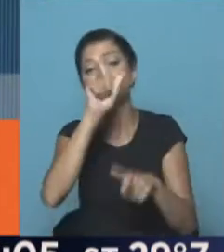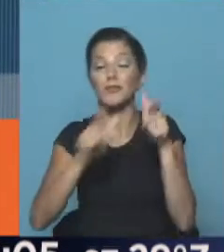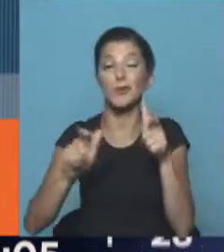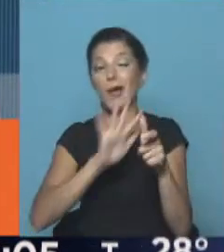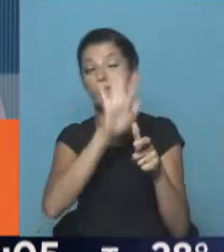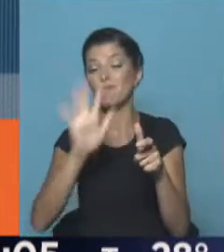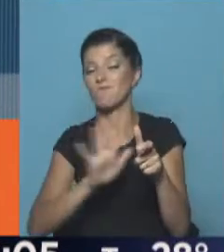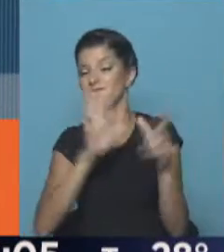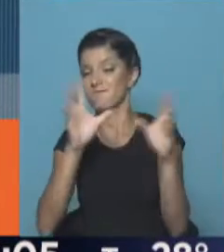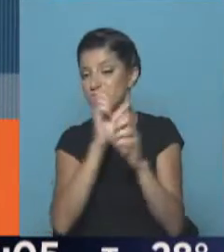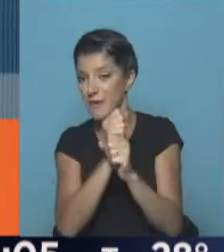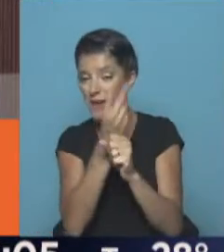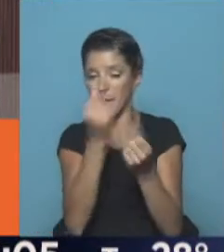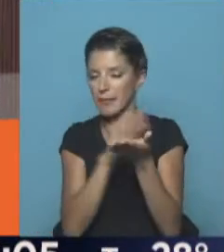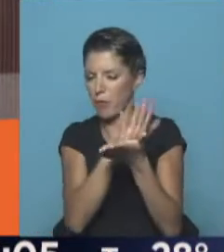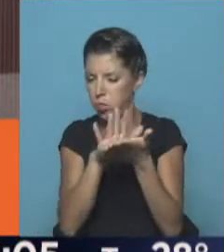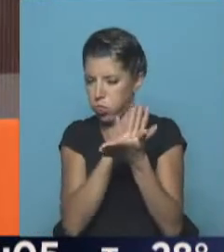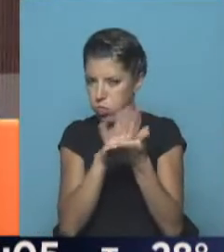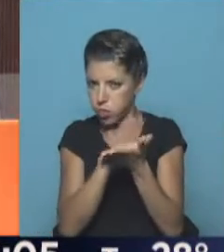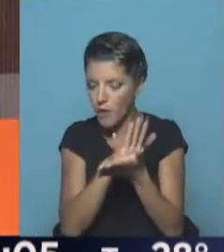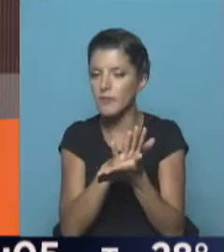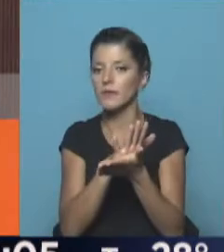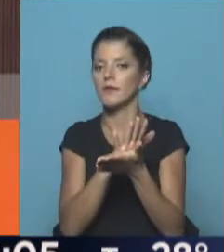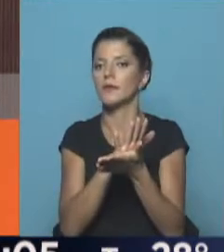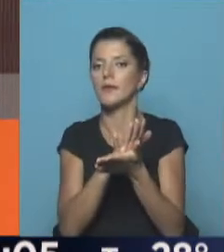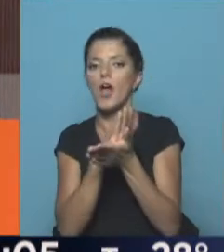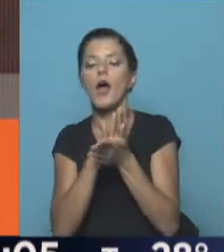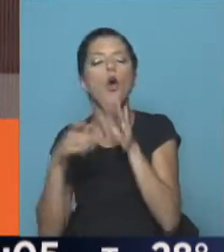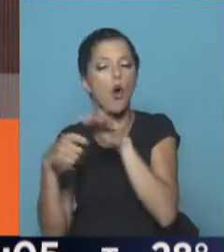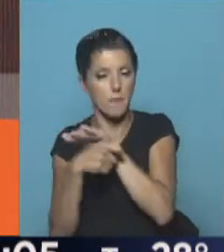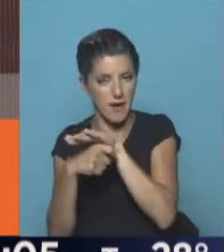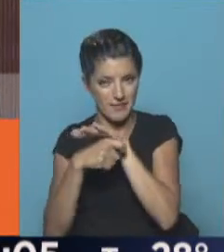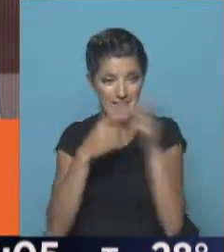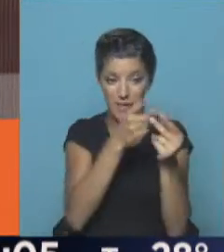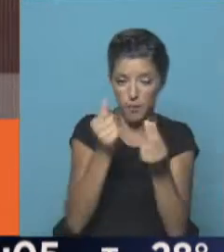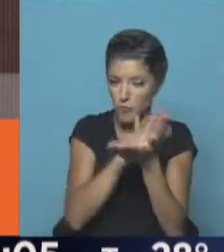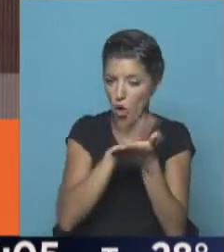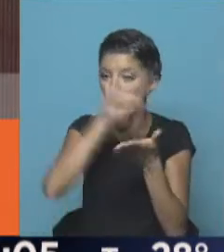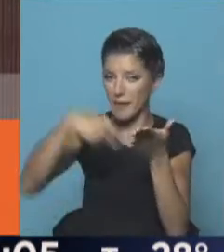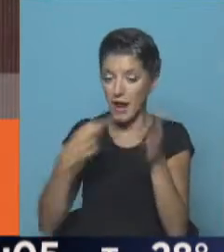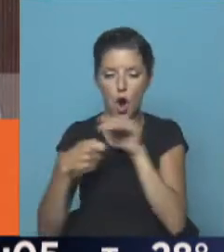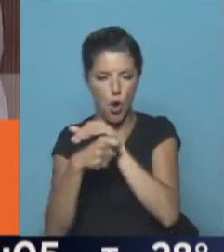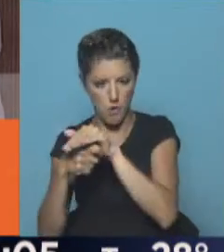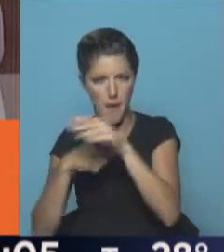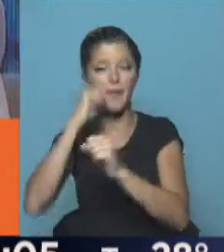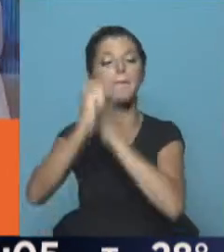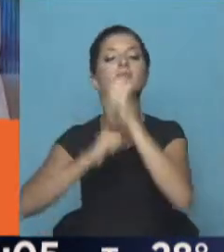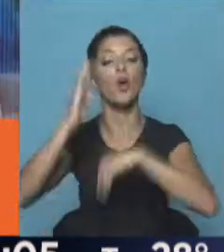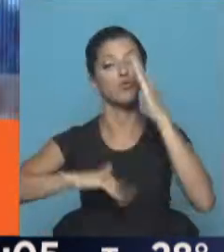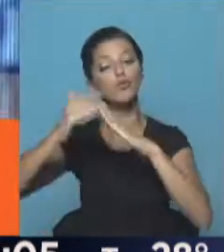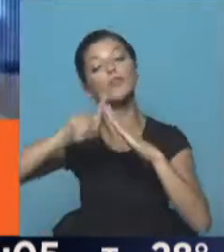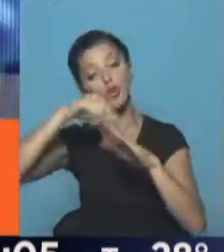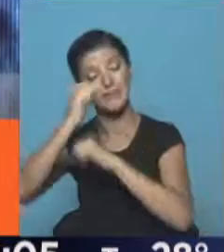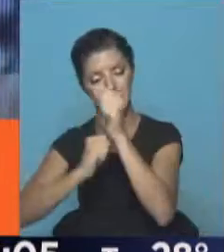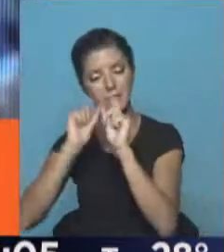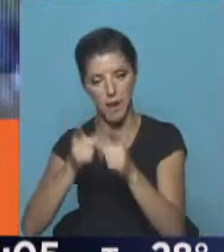oscuros que lavan el dinero de las coimas de empresas constructoras y otro tipo de